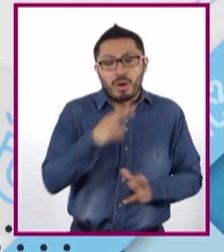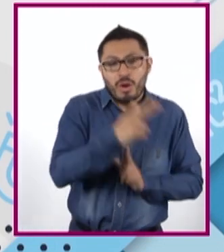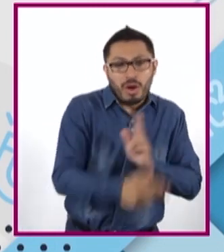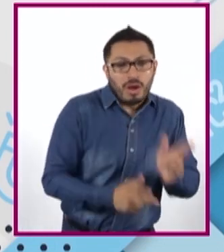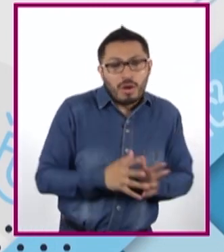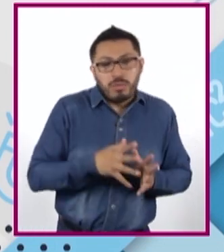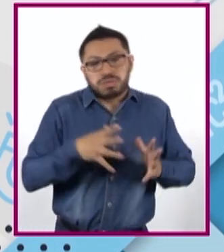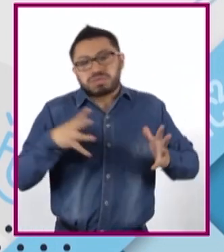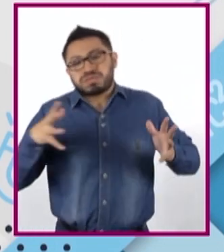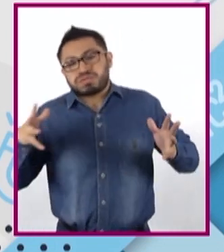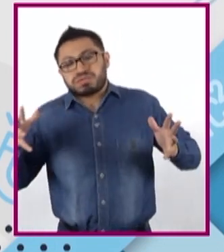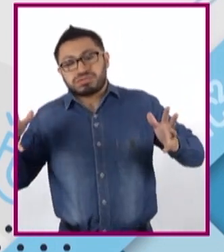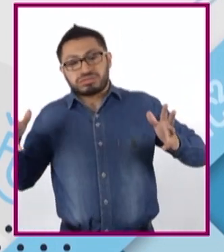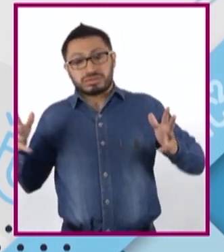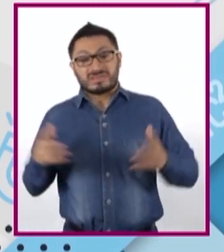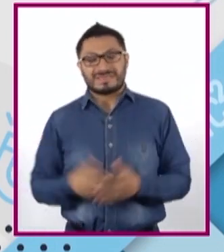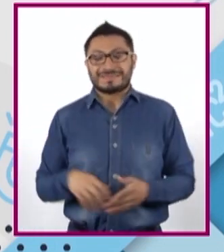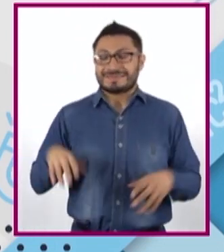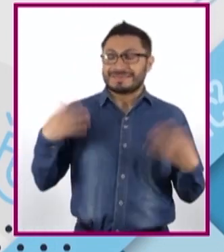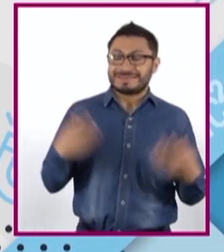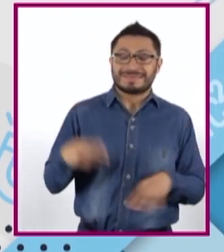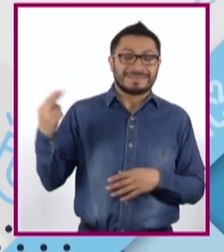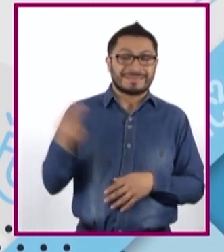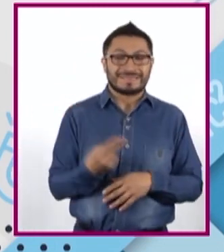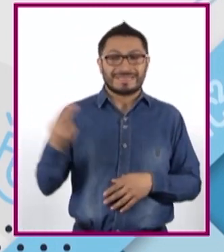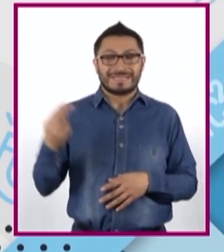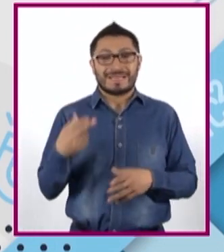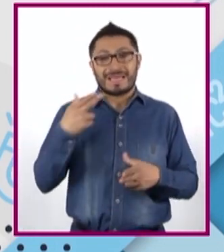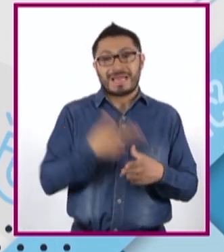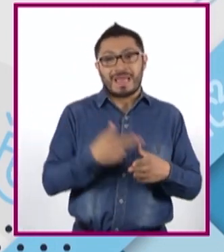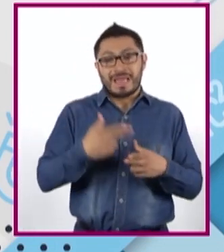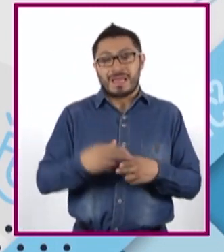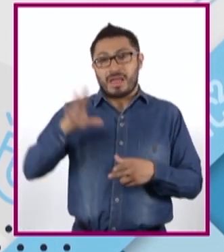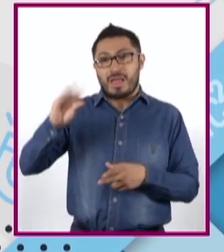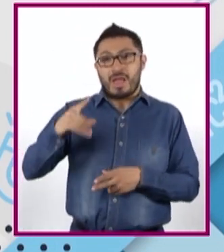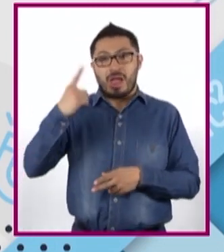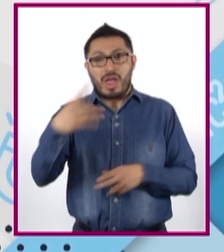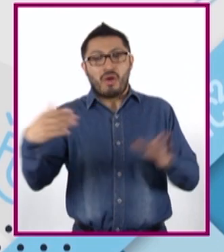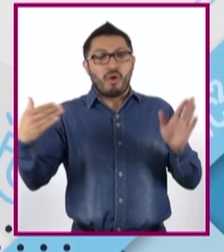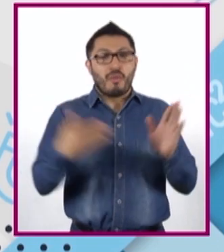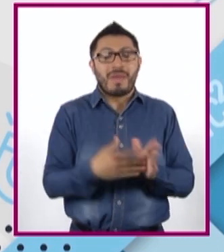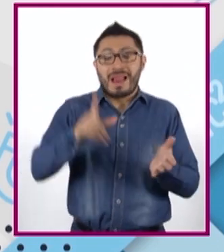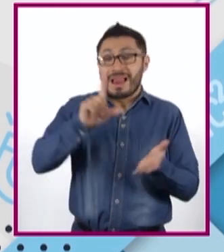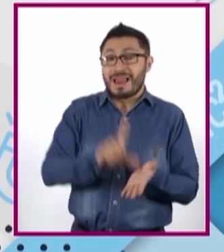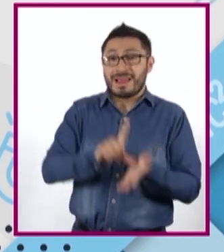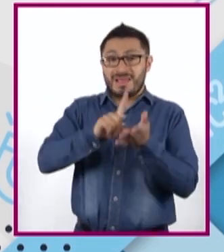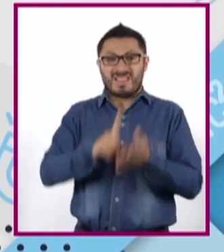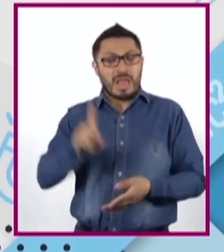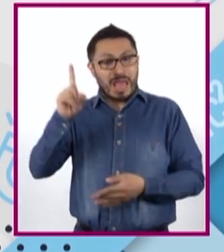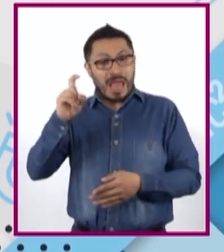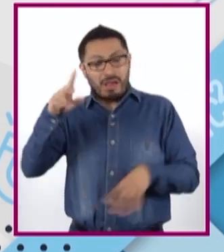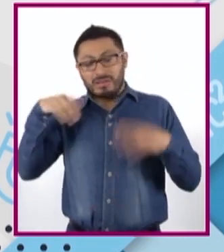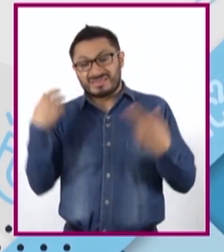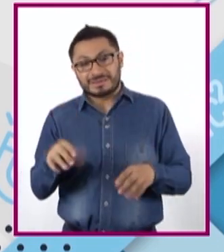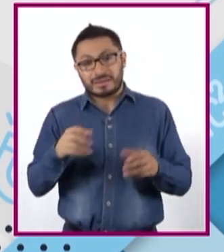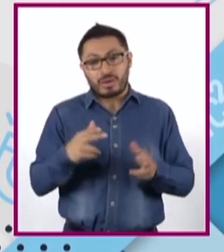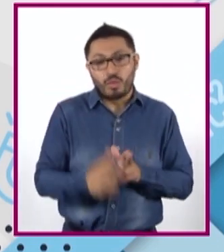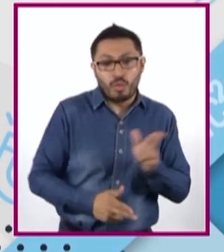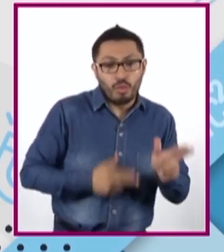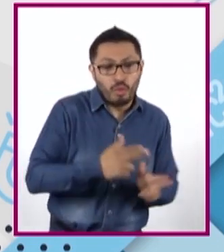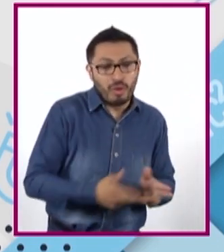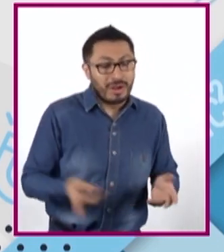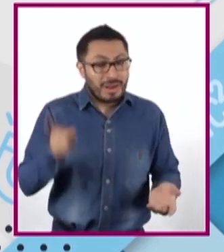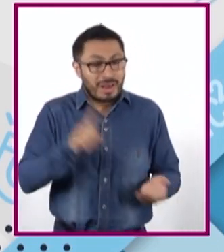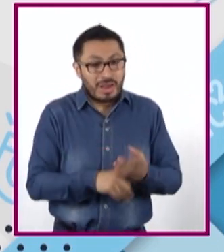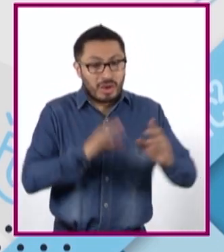trenes podían necesitar de calderas de 91,000 litros de agua. Los trenes llevaban un